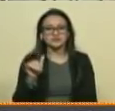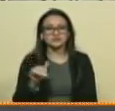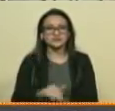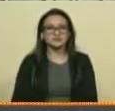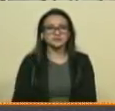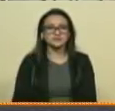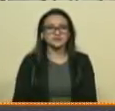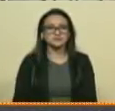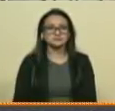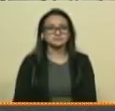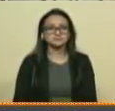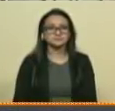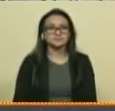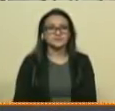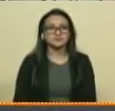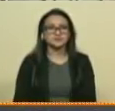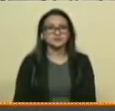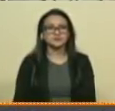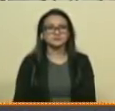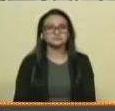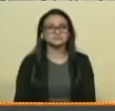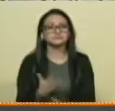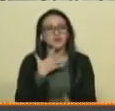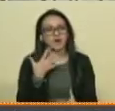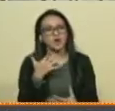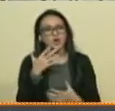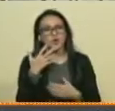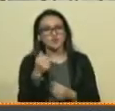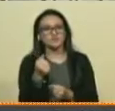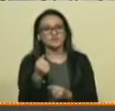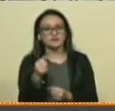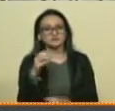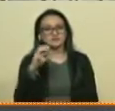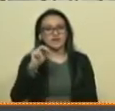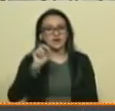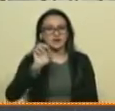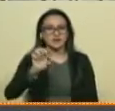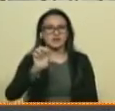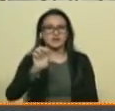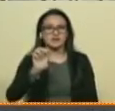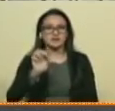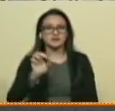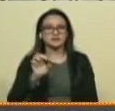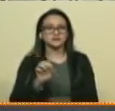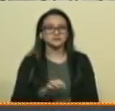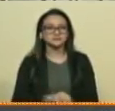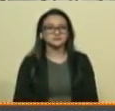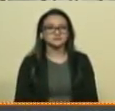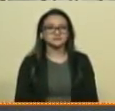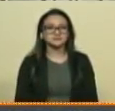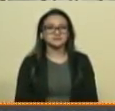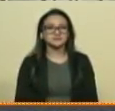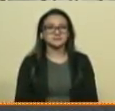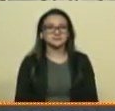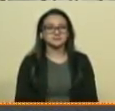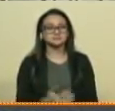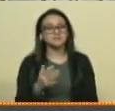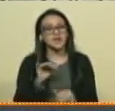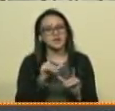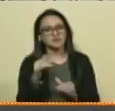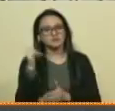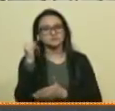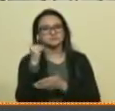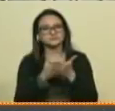candidato aseguró que tiene total confianza en el Consejo Nacional Electoral, razón por la cual ha realizado su inscripción